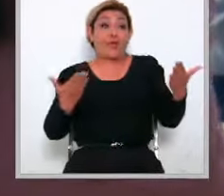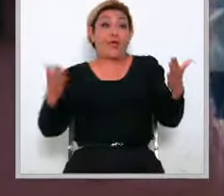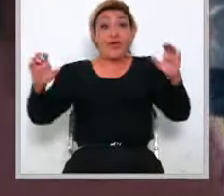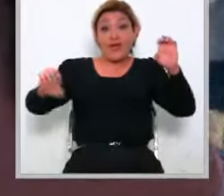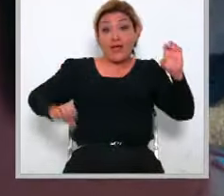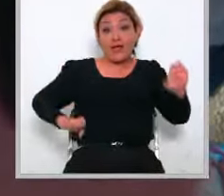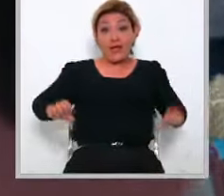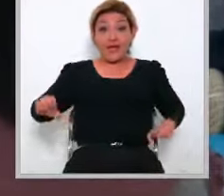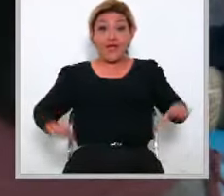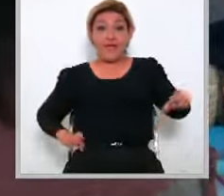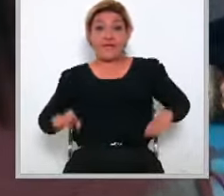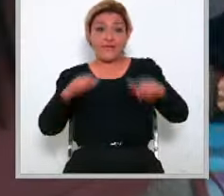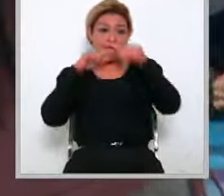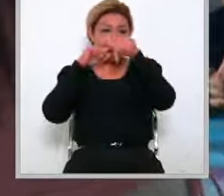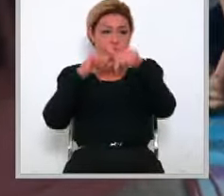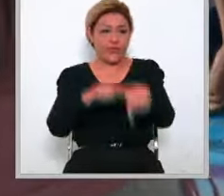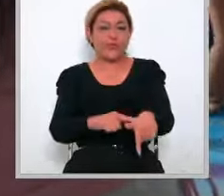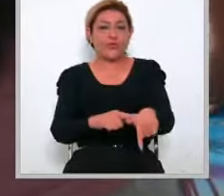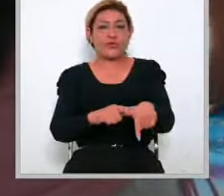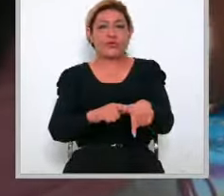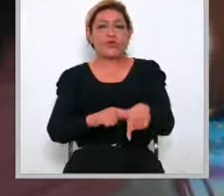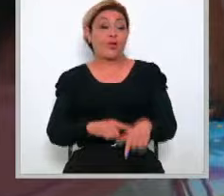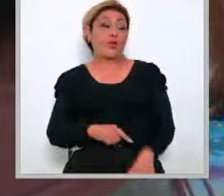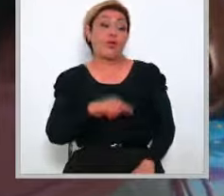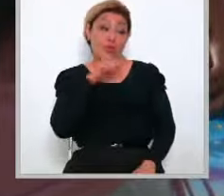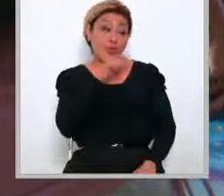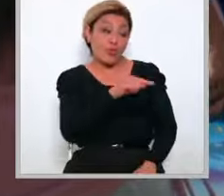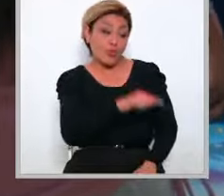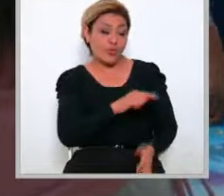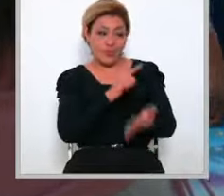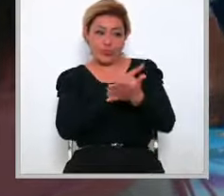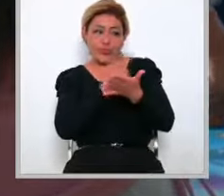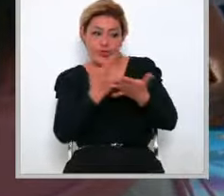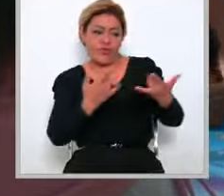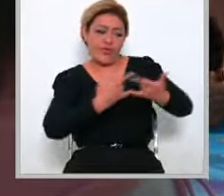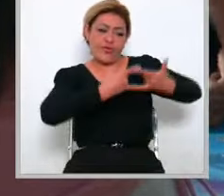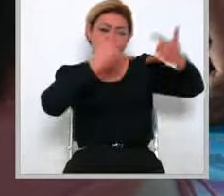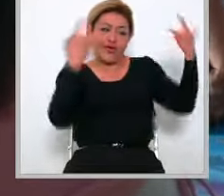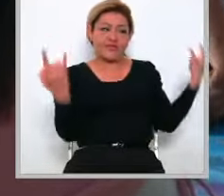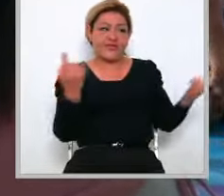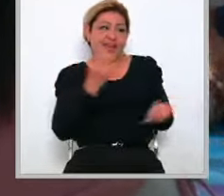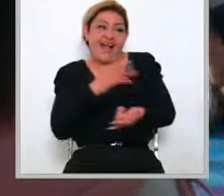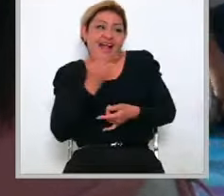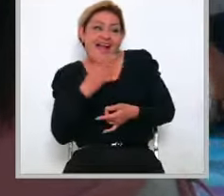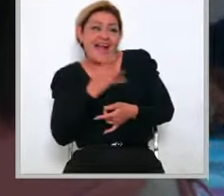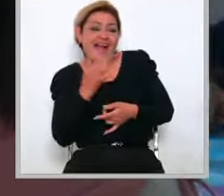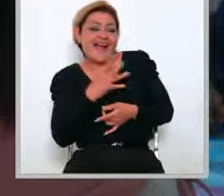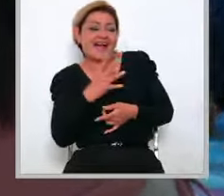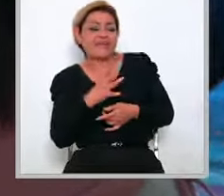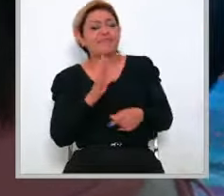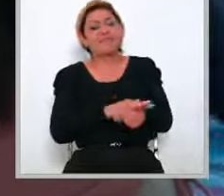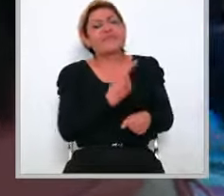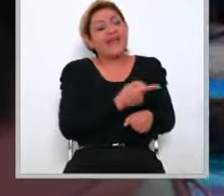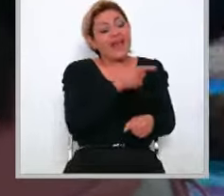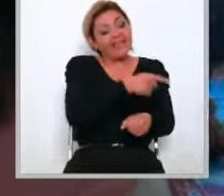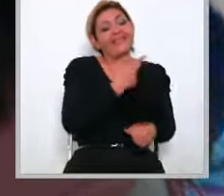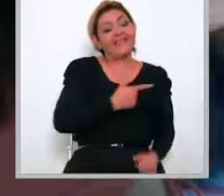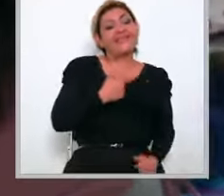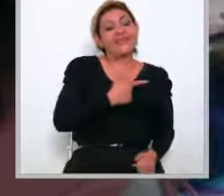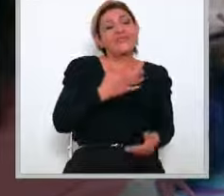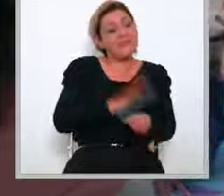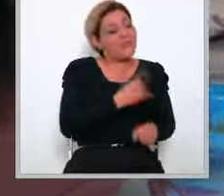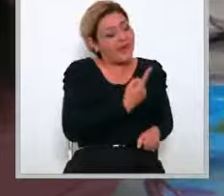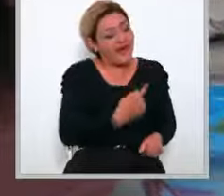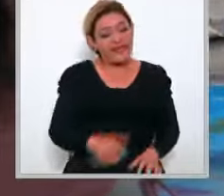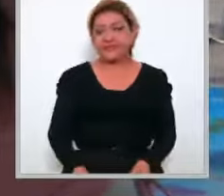de leer en casa y tú me decías que te gustan algunos libros de terror. ¿Por qué te gustan los libros de terror, Sofi? Pues porque hay historia y